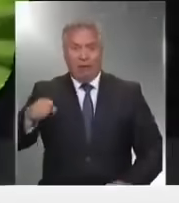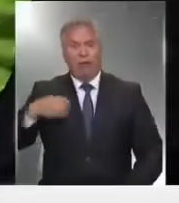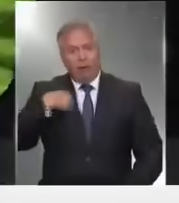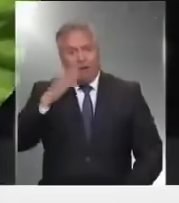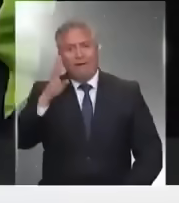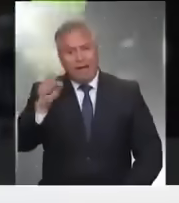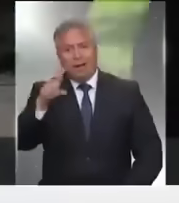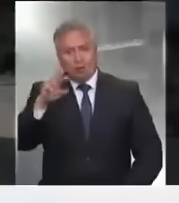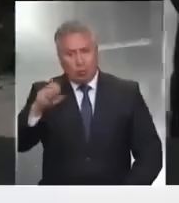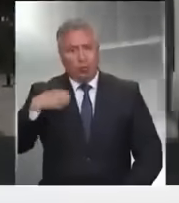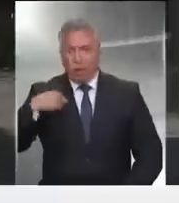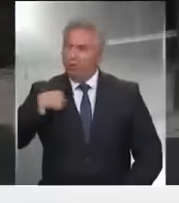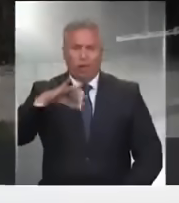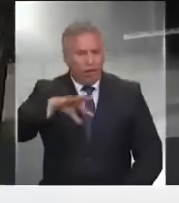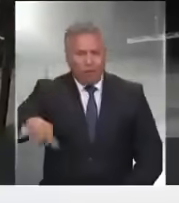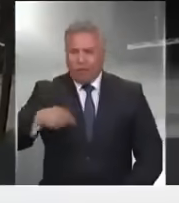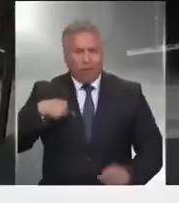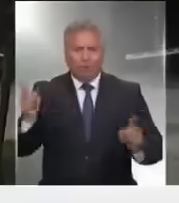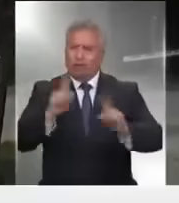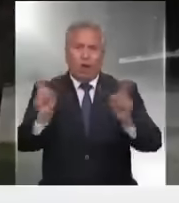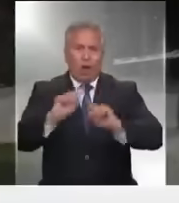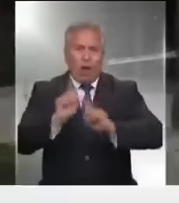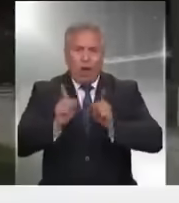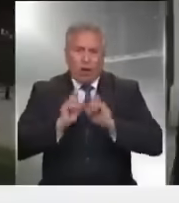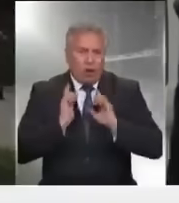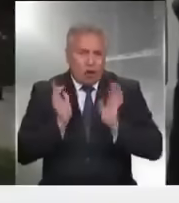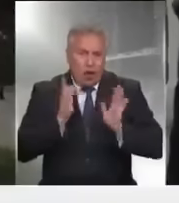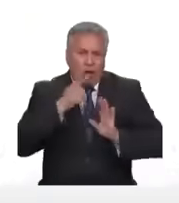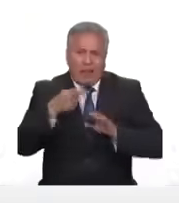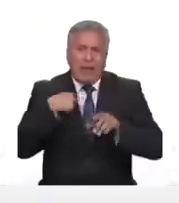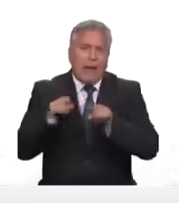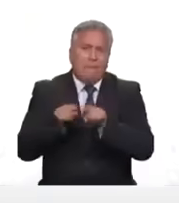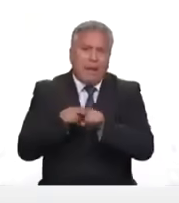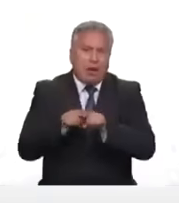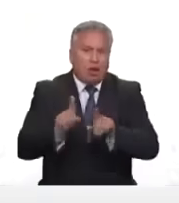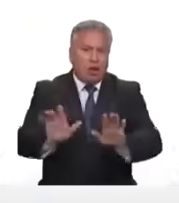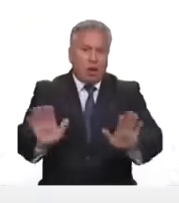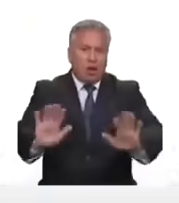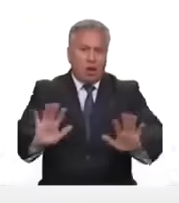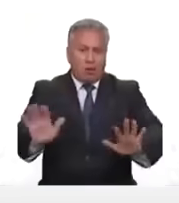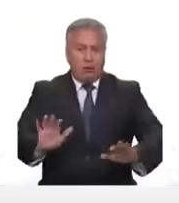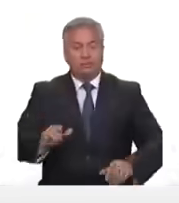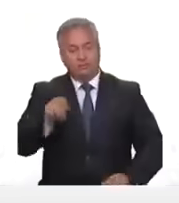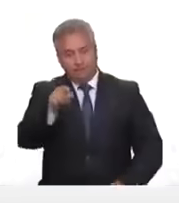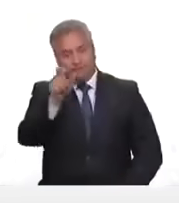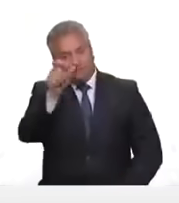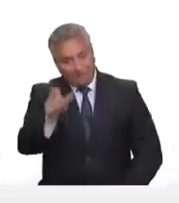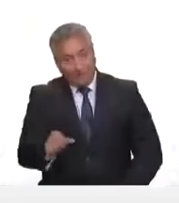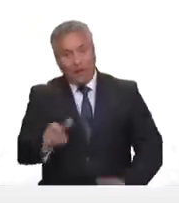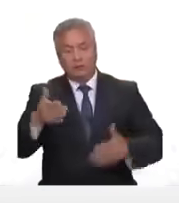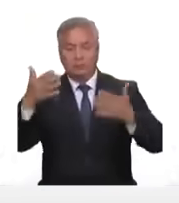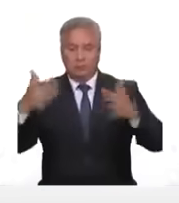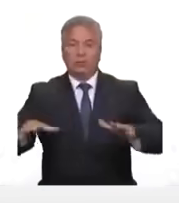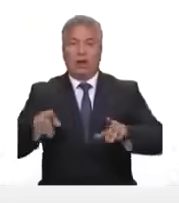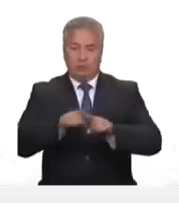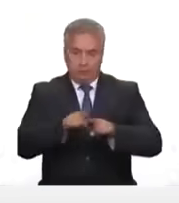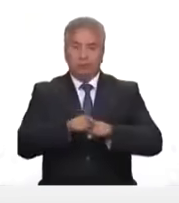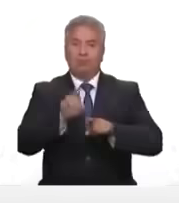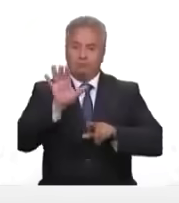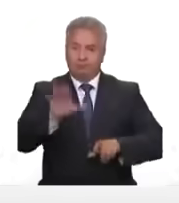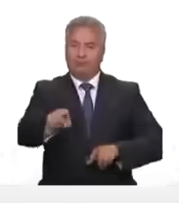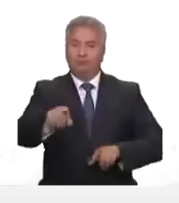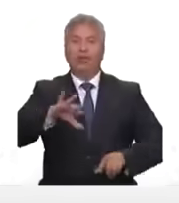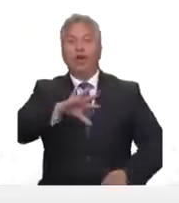basura, bon. Yo no me la robé la bicicleta, hermanito, bon. Se trata de Franco Díaz. fue formalizado por robo en bienes nacionales de